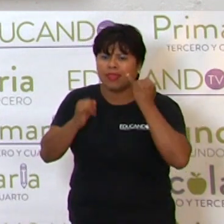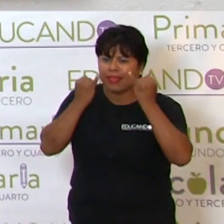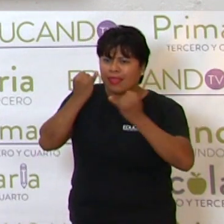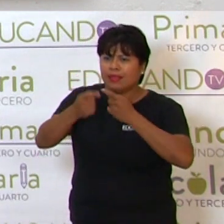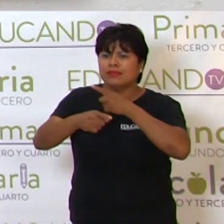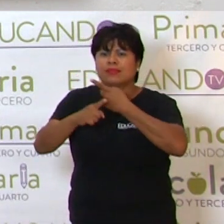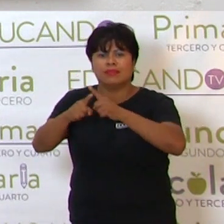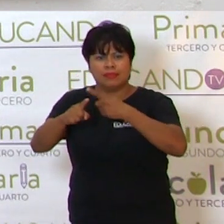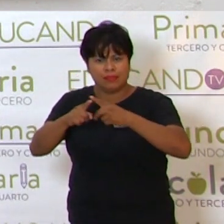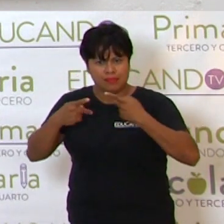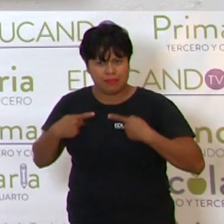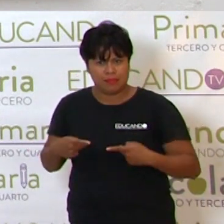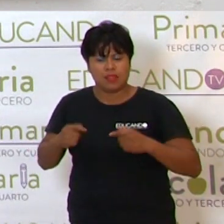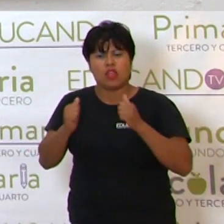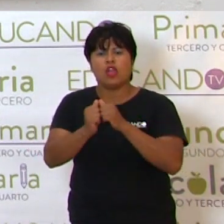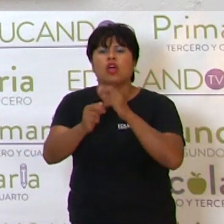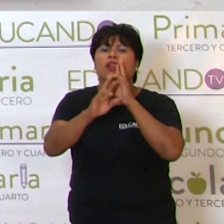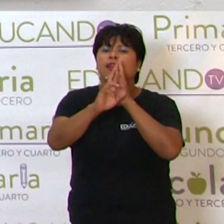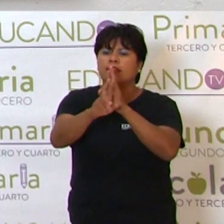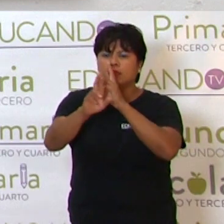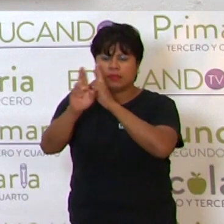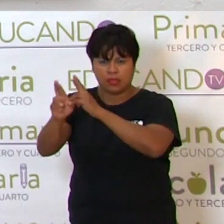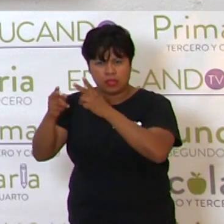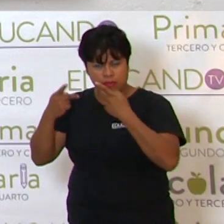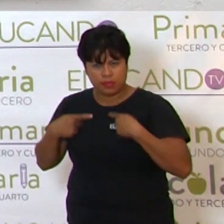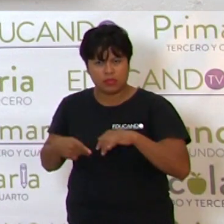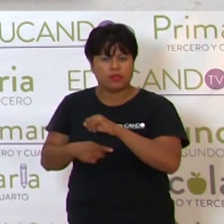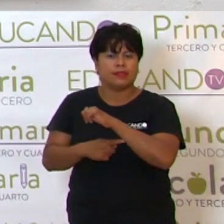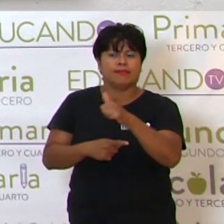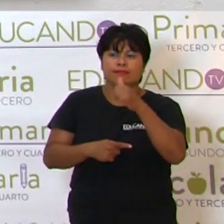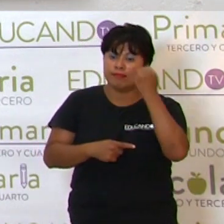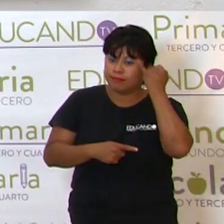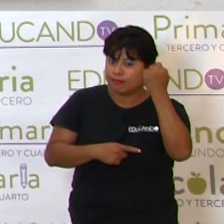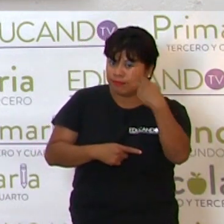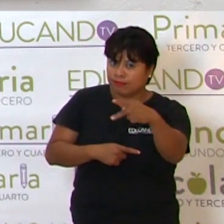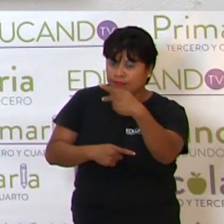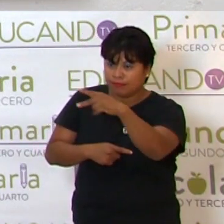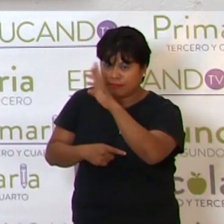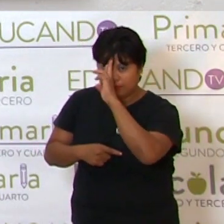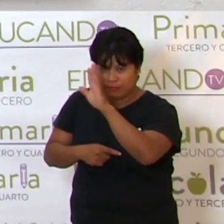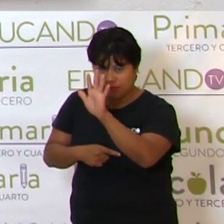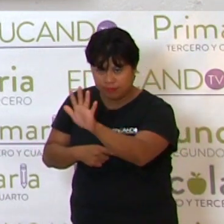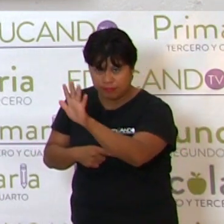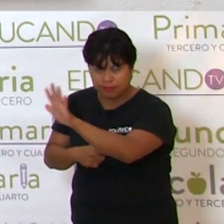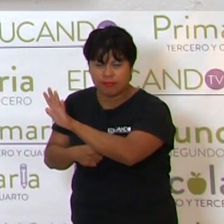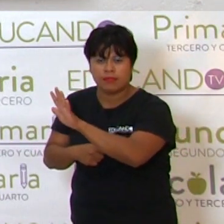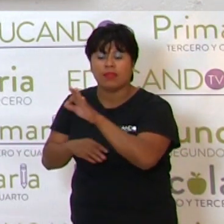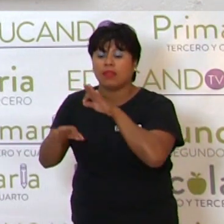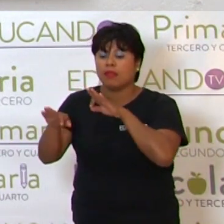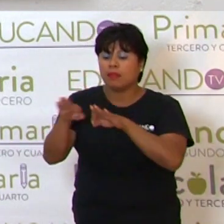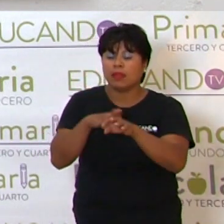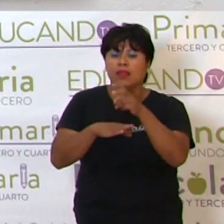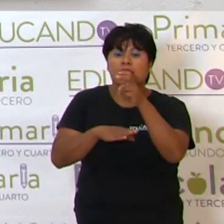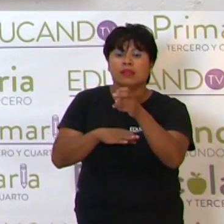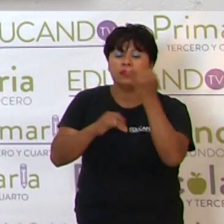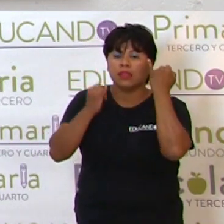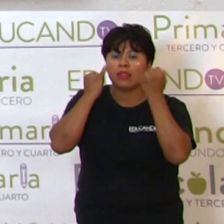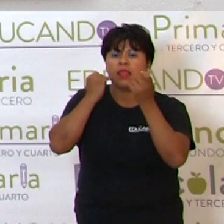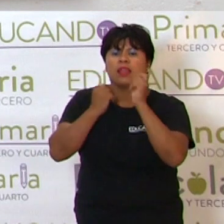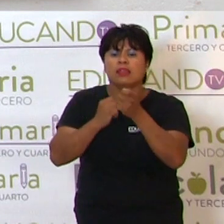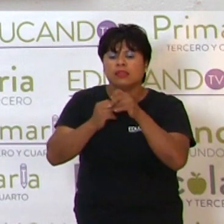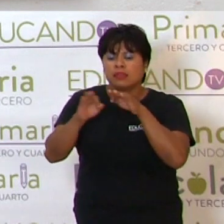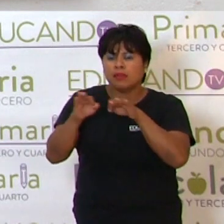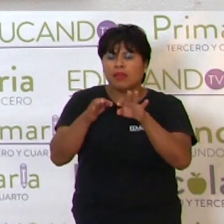demás, con respeto hacia las ideas de los demás, trabajar con esta idea de que es un